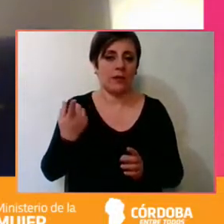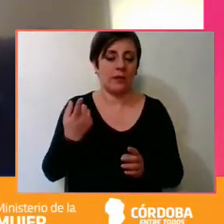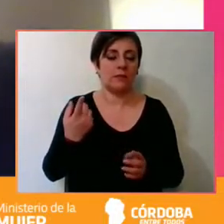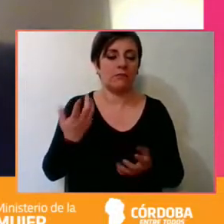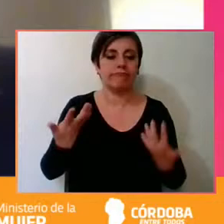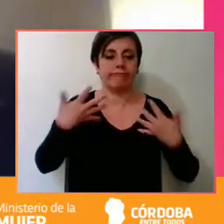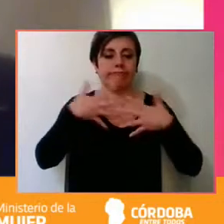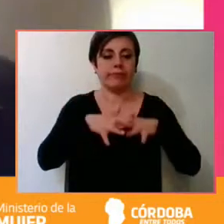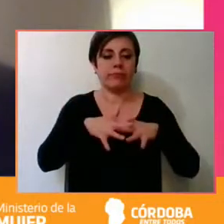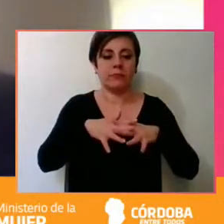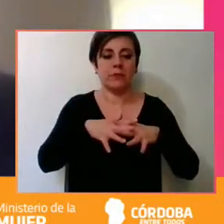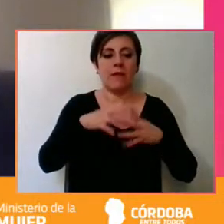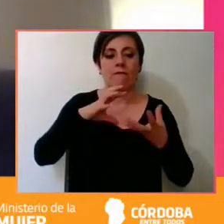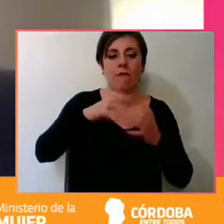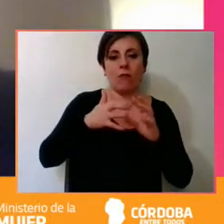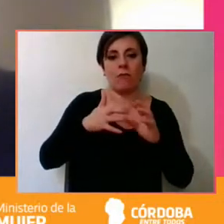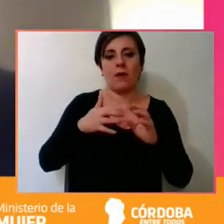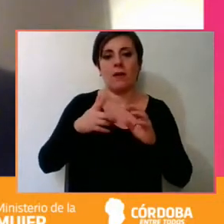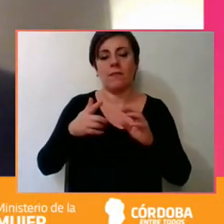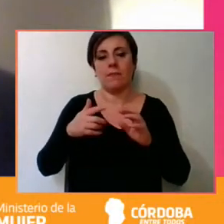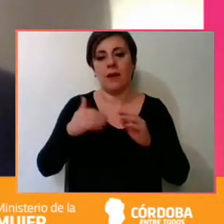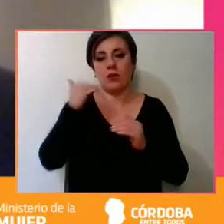una serie de mecanismos que superen